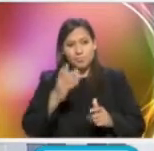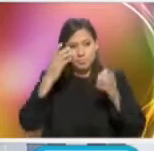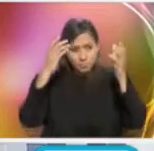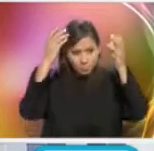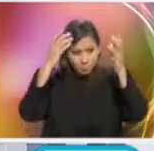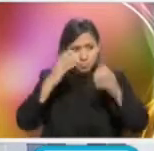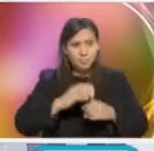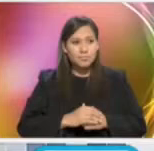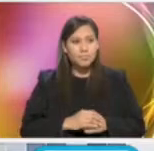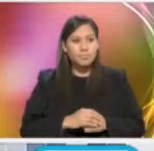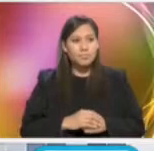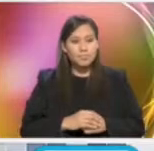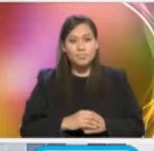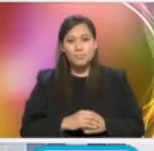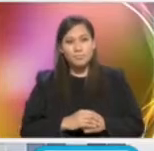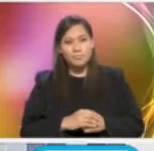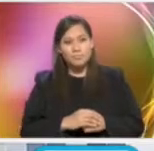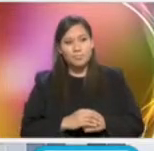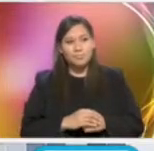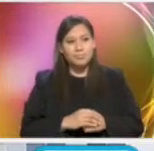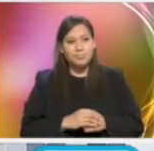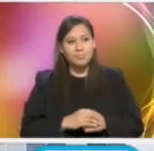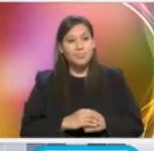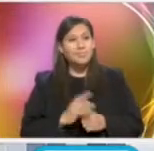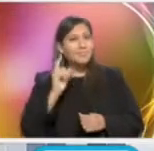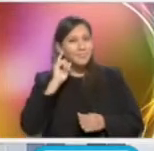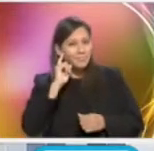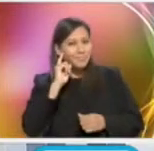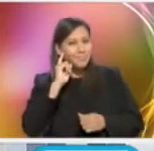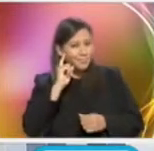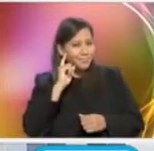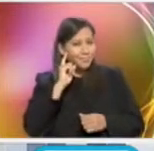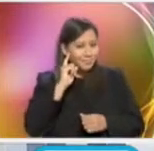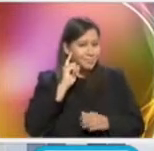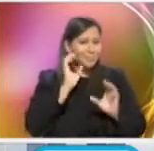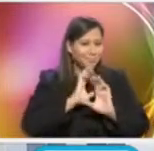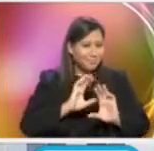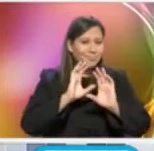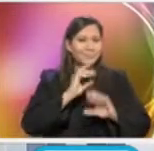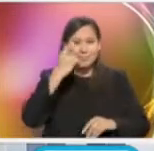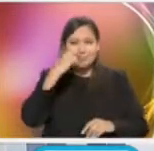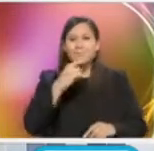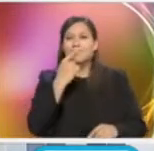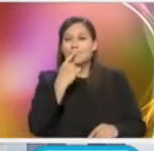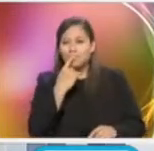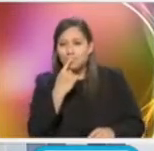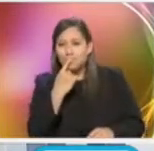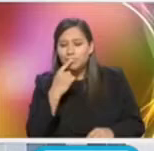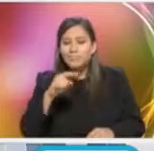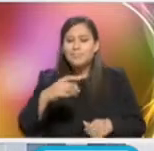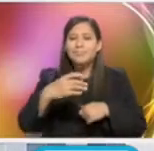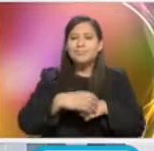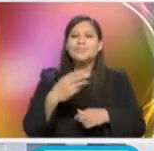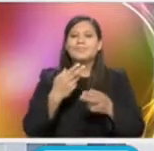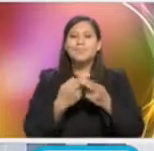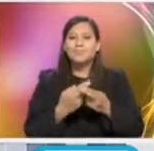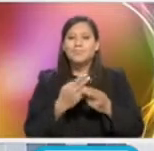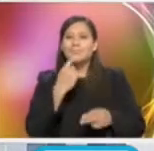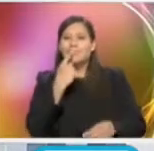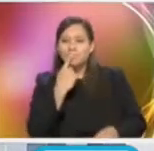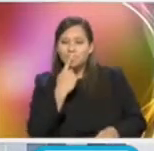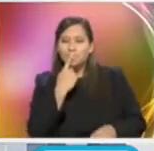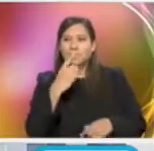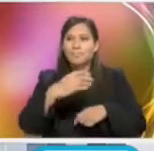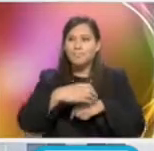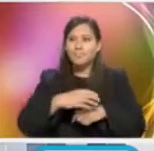che. Gracias, cabina. Están con todo Eso. ahí en la Para darle música, ¿eh? sabor al caldo.